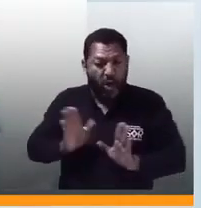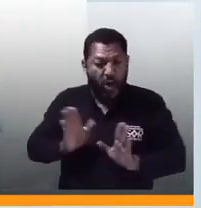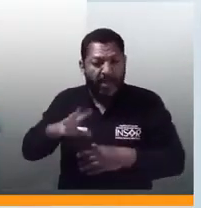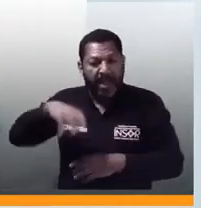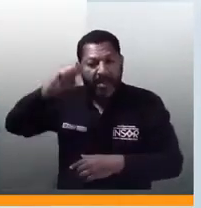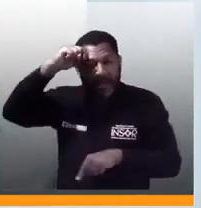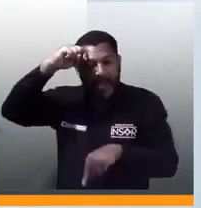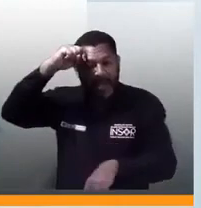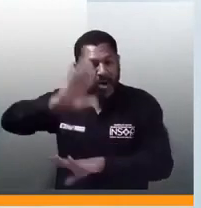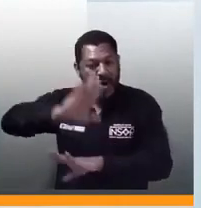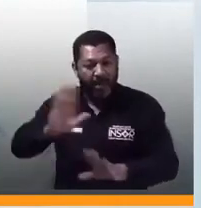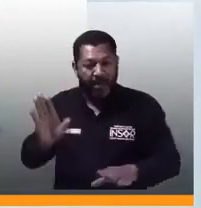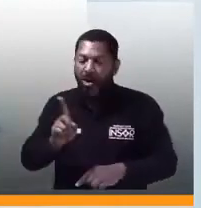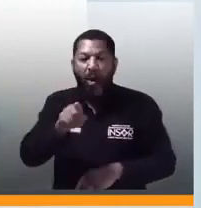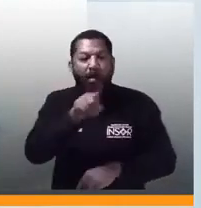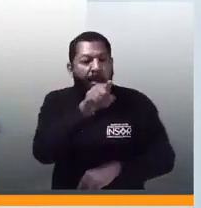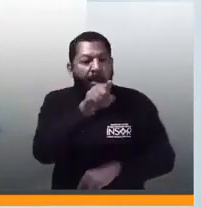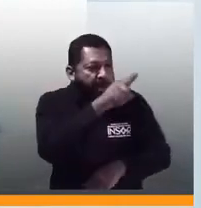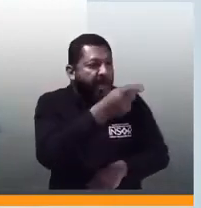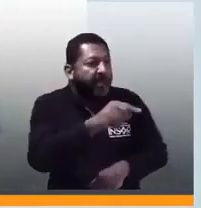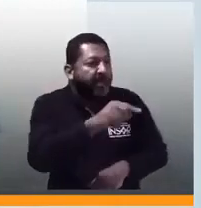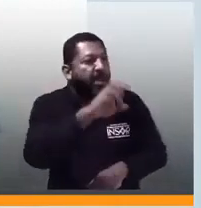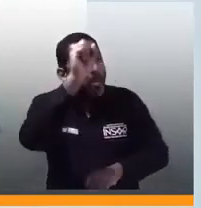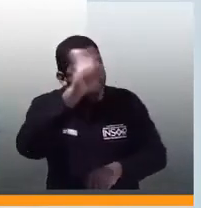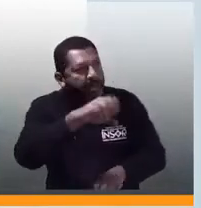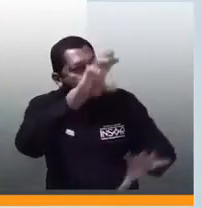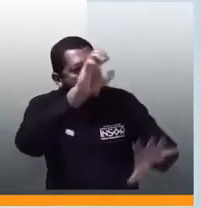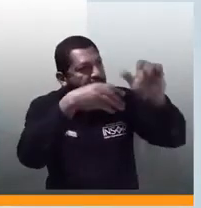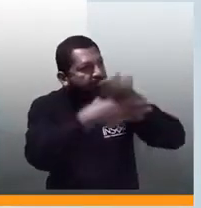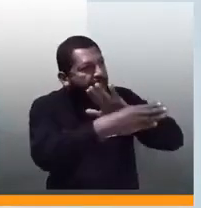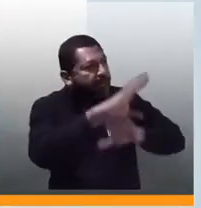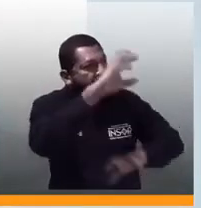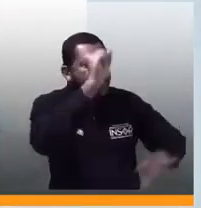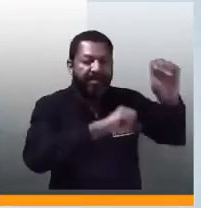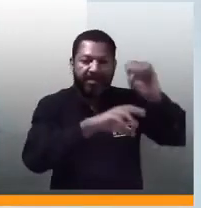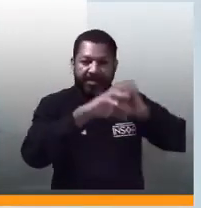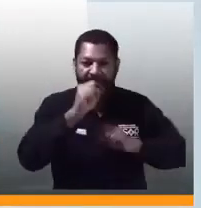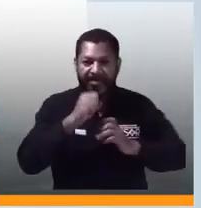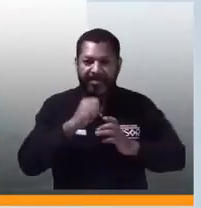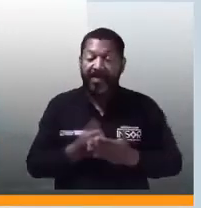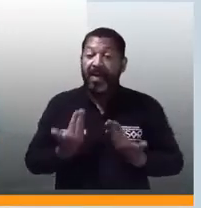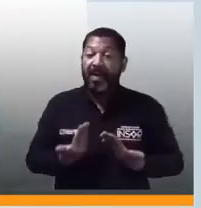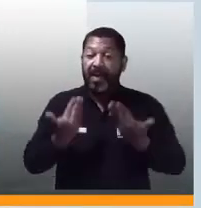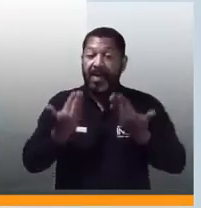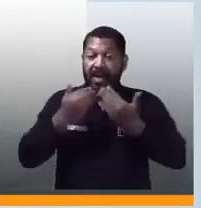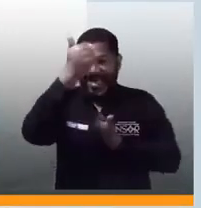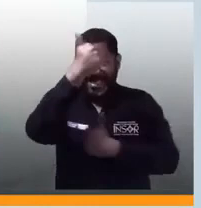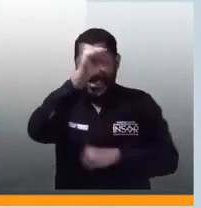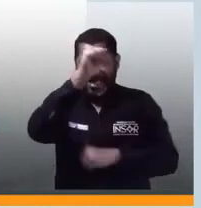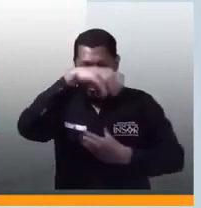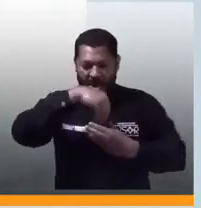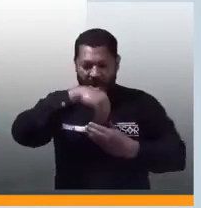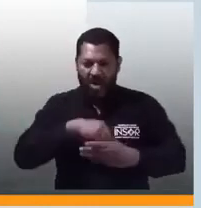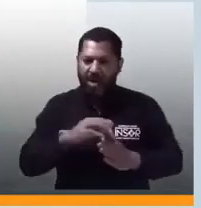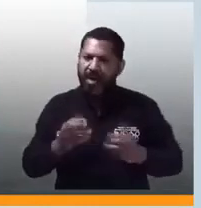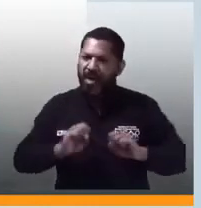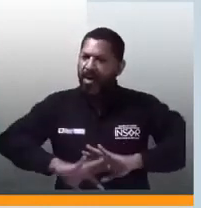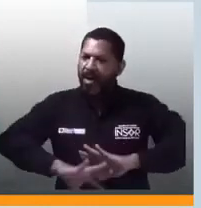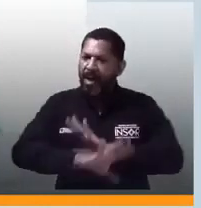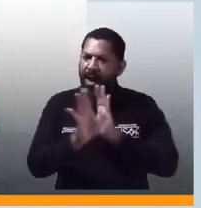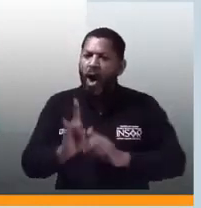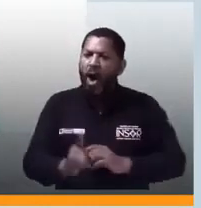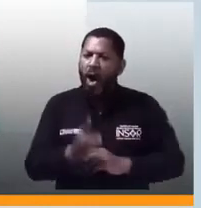fuentes que pueden consultar y que son igualmente valiosas. Lo importante es que tengan unos criterios muy claros de cómo